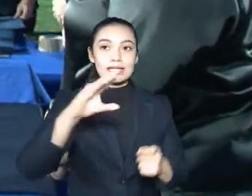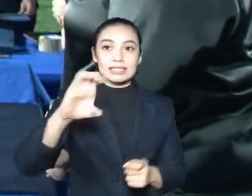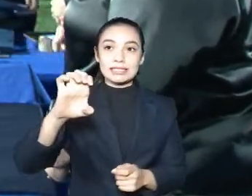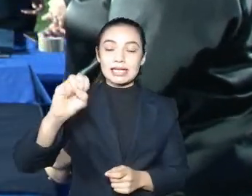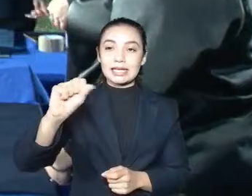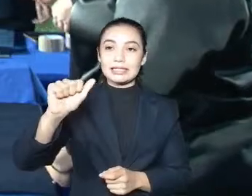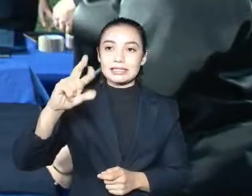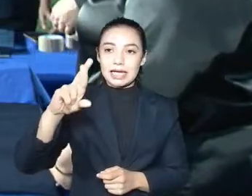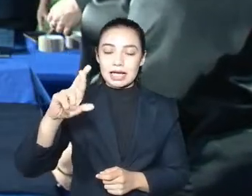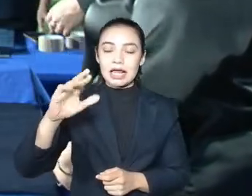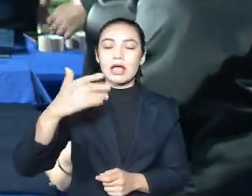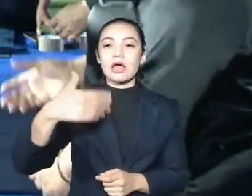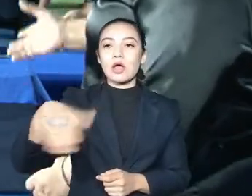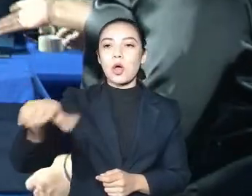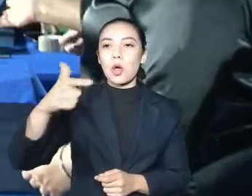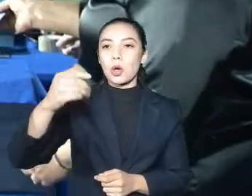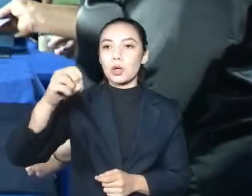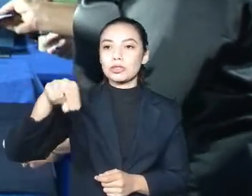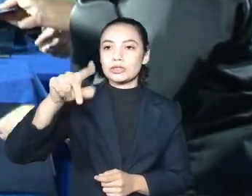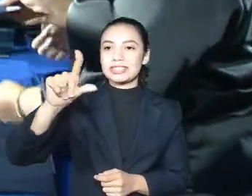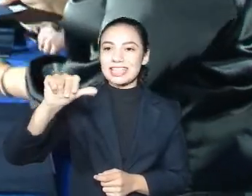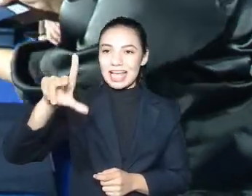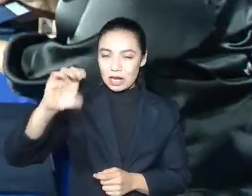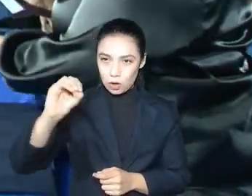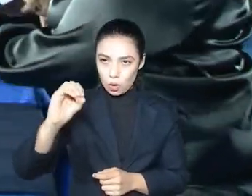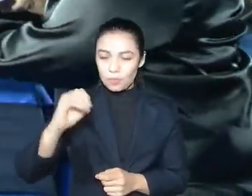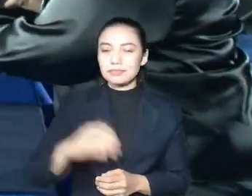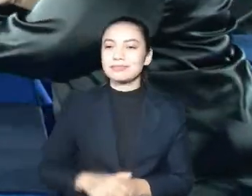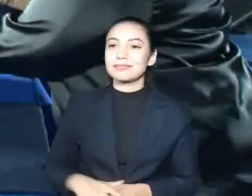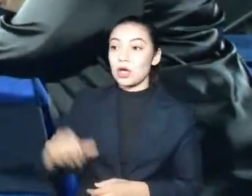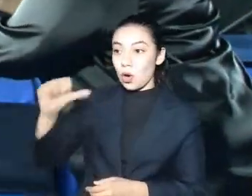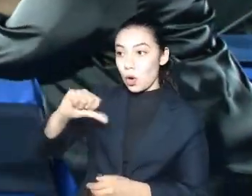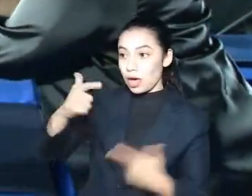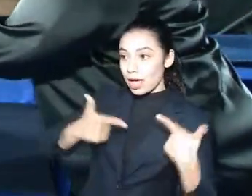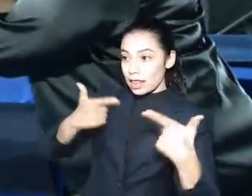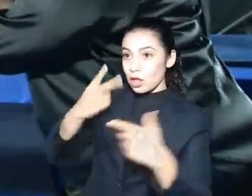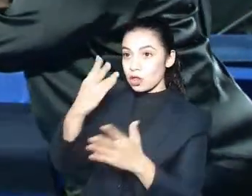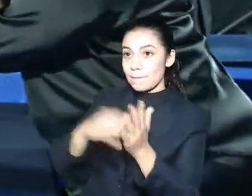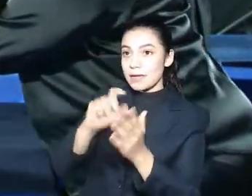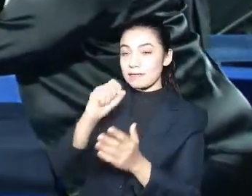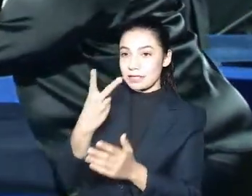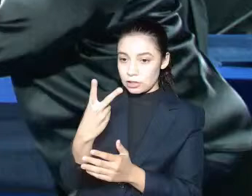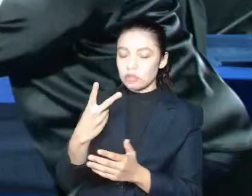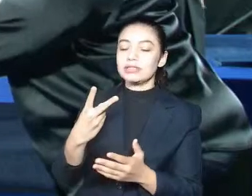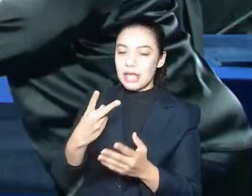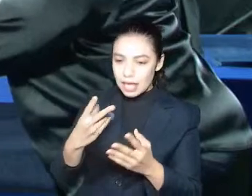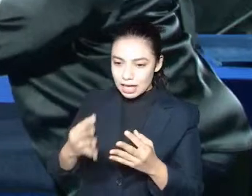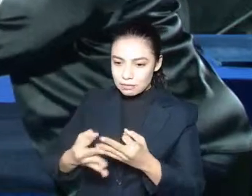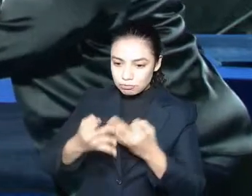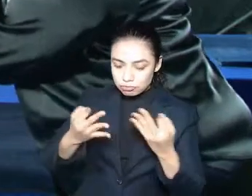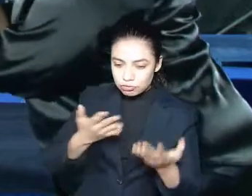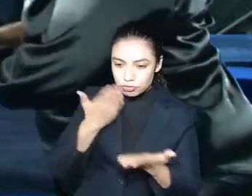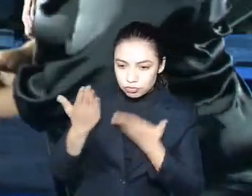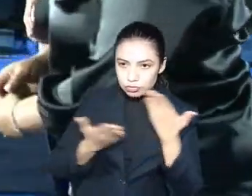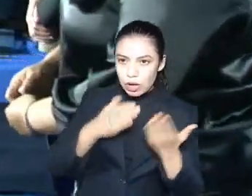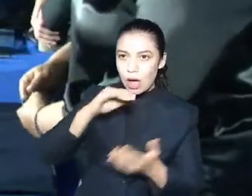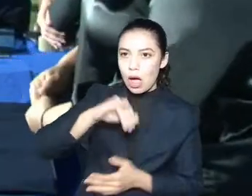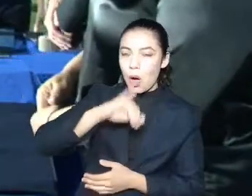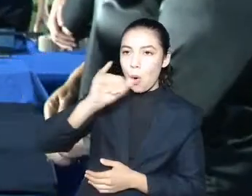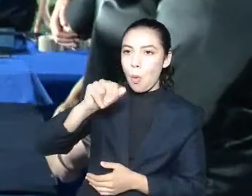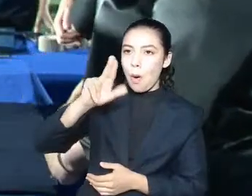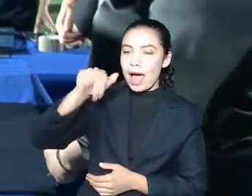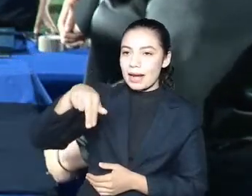Castillo. Esta noche, formando parte de la generación 2022 de la licenciatura en geología, recibe su reconocimiento Juan Pablo Flores